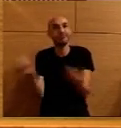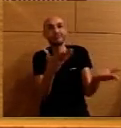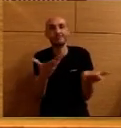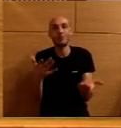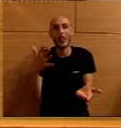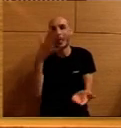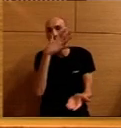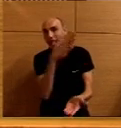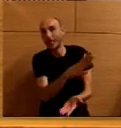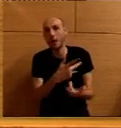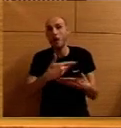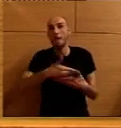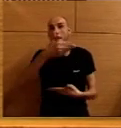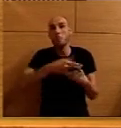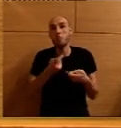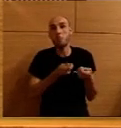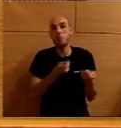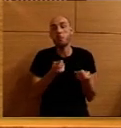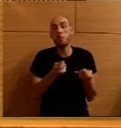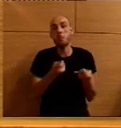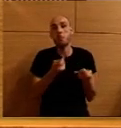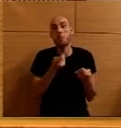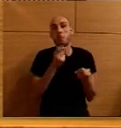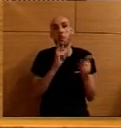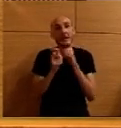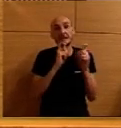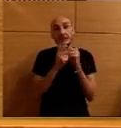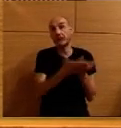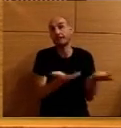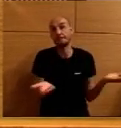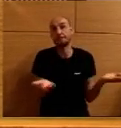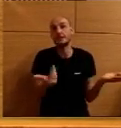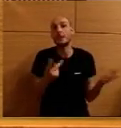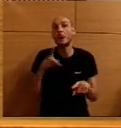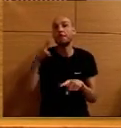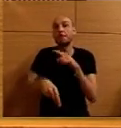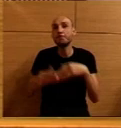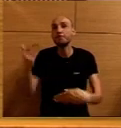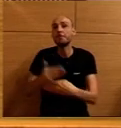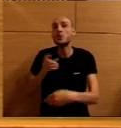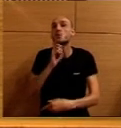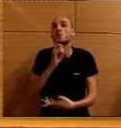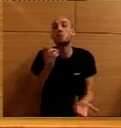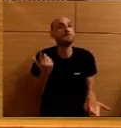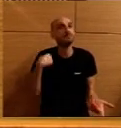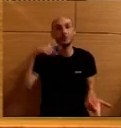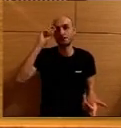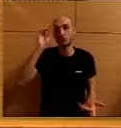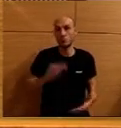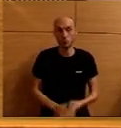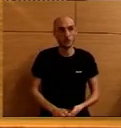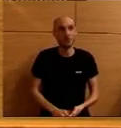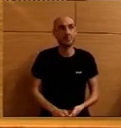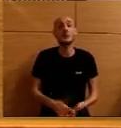dígame usted cómo se controla eso, porque yo no lo sé. Lo que se enterarán los señores accionistas, que somos nosotros, será cuando haya un